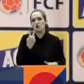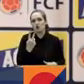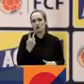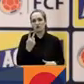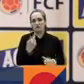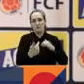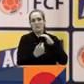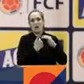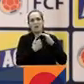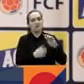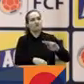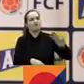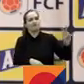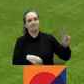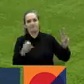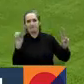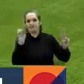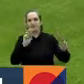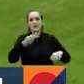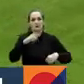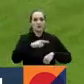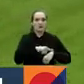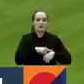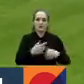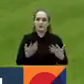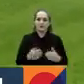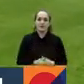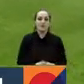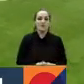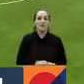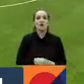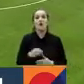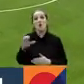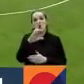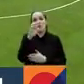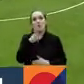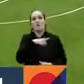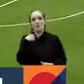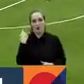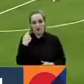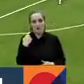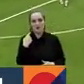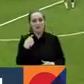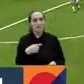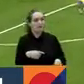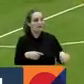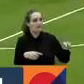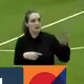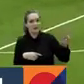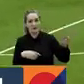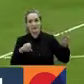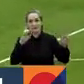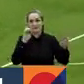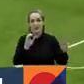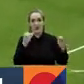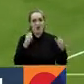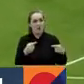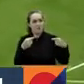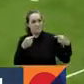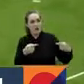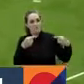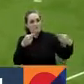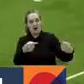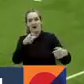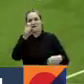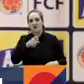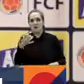mucho para el segundo tiempo. Colombia cayó ante las favoritas en el estadio Nicolás Chaguán y ahora depende de 2 victorias para buscar el